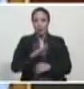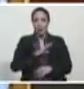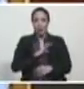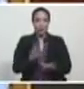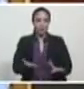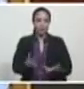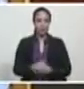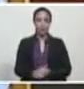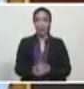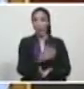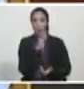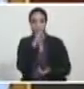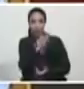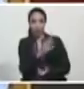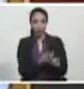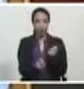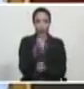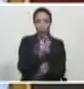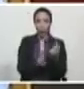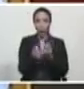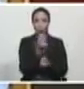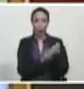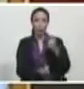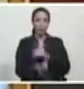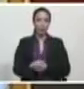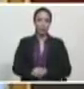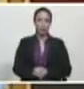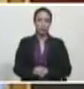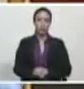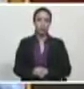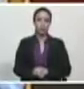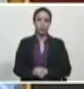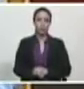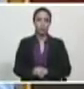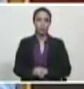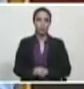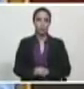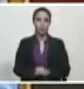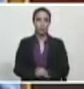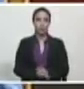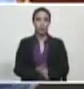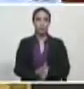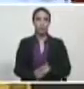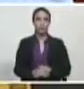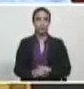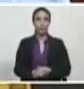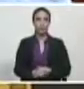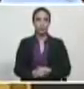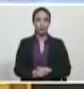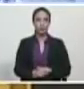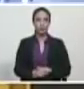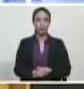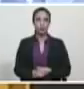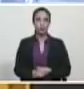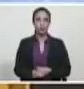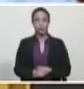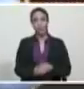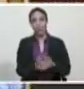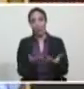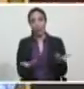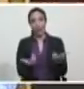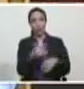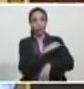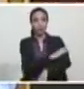sus cuentas bancarias las riquezas que le pertenecen a Venezuela. Y tienen títeres